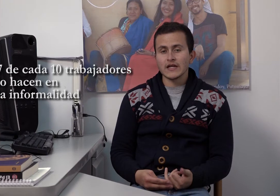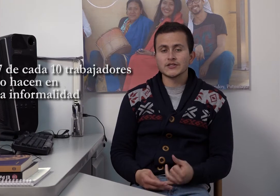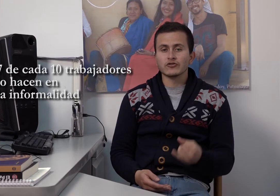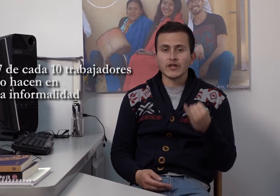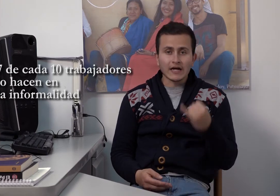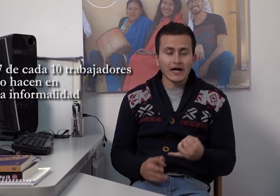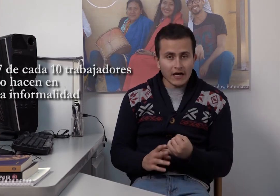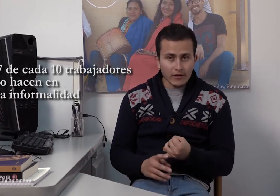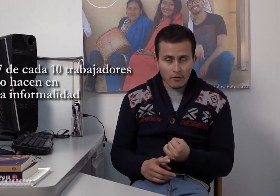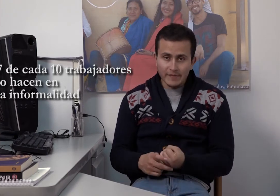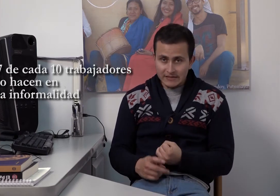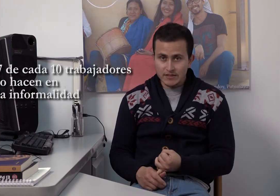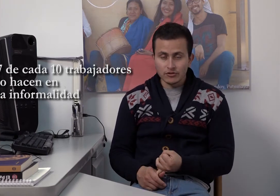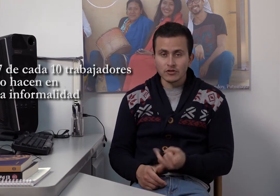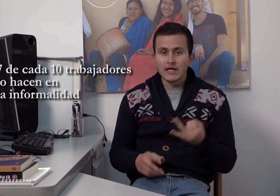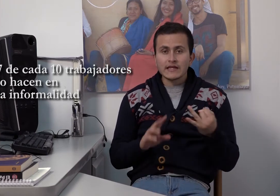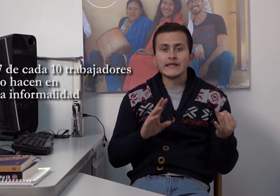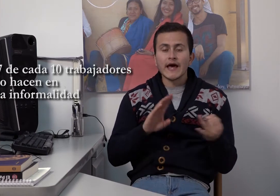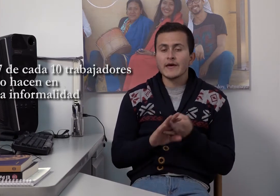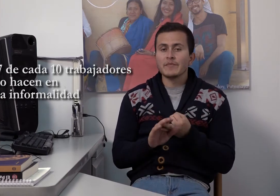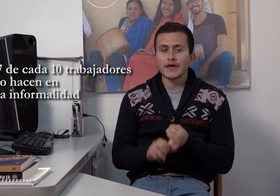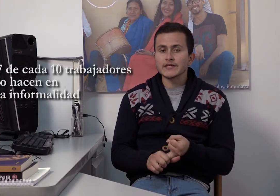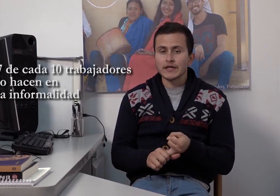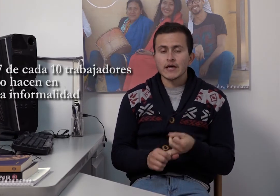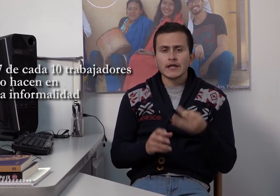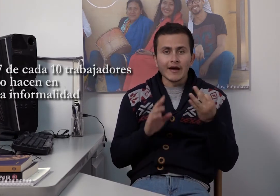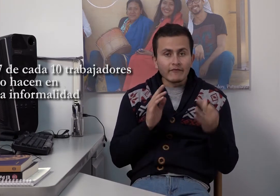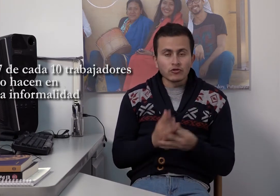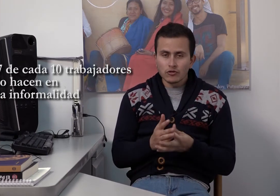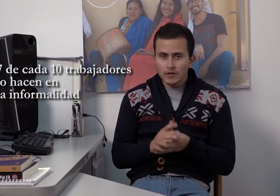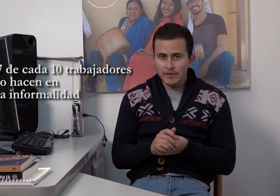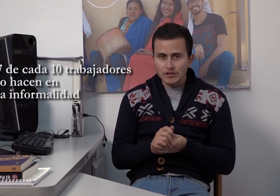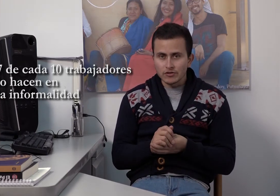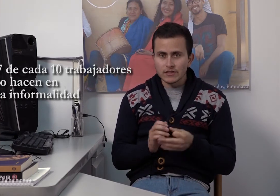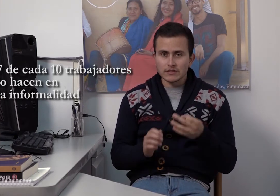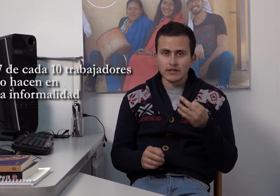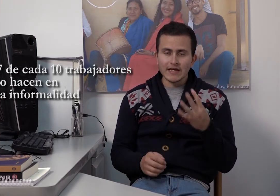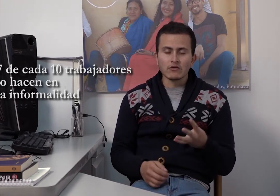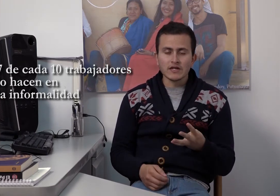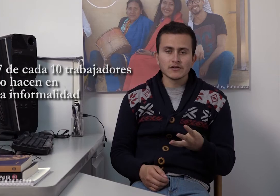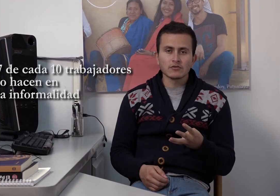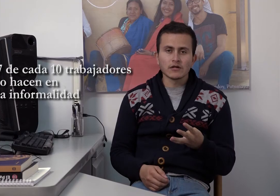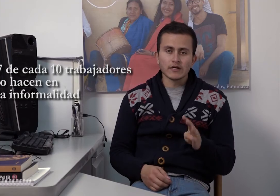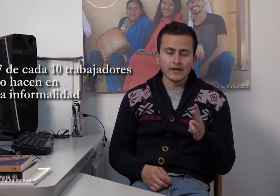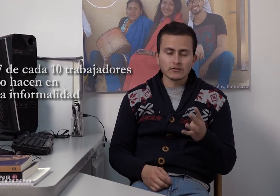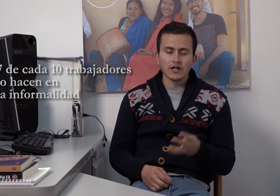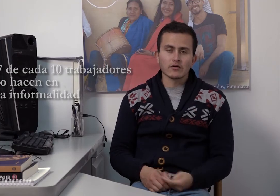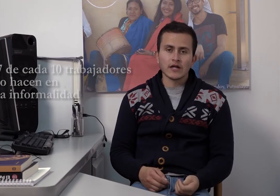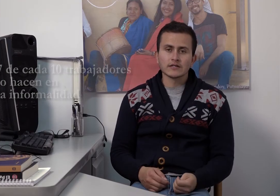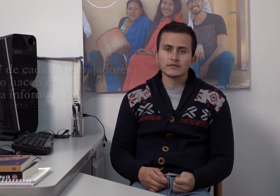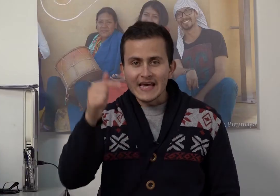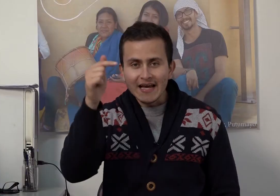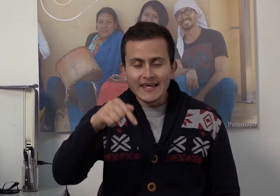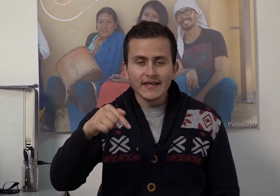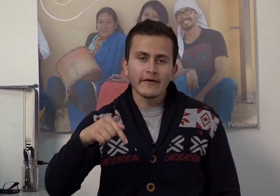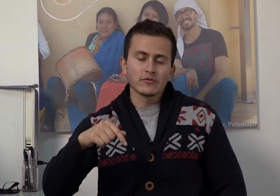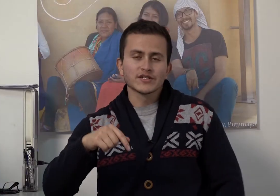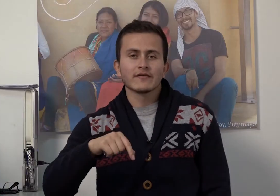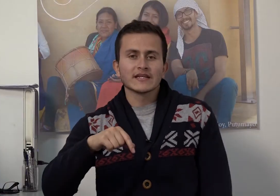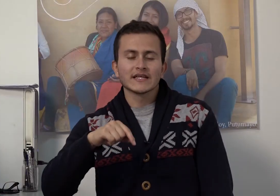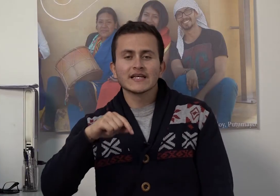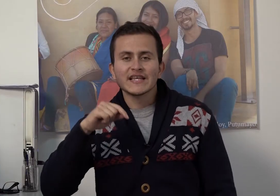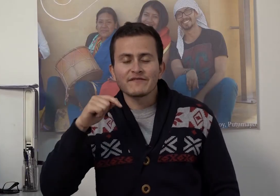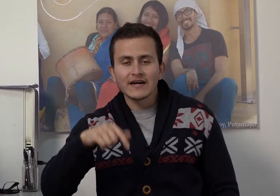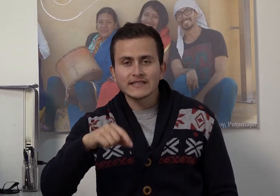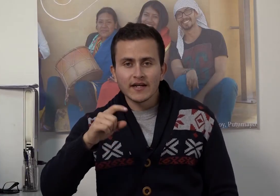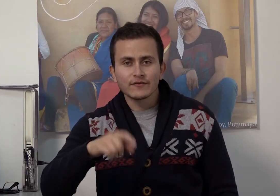una afiliación ni a caja de compensación, ni a EPS, ni a fondo de pensiones, ni a una aseguradora de riesgos laborales. Y aquí debemos